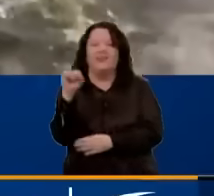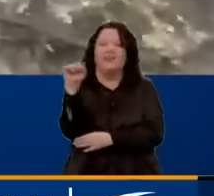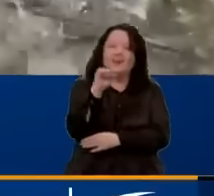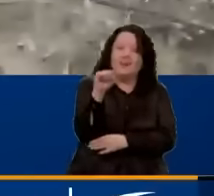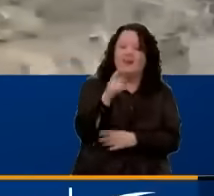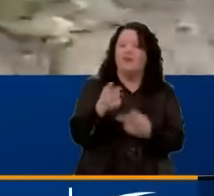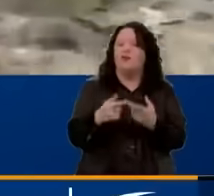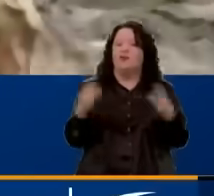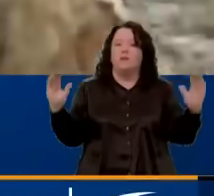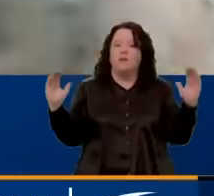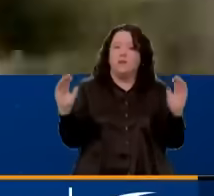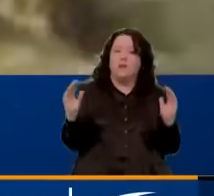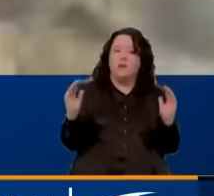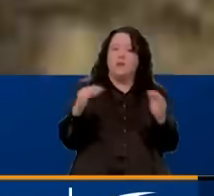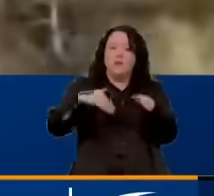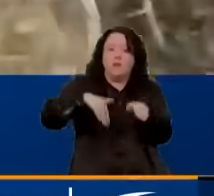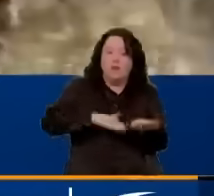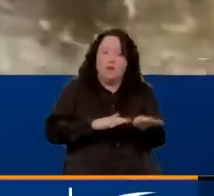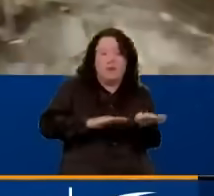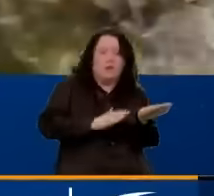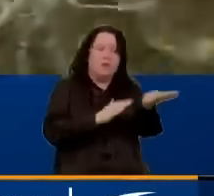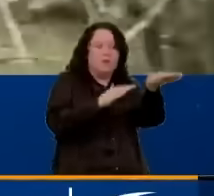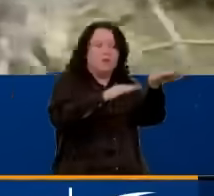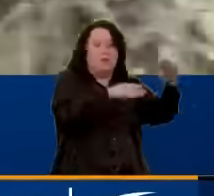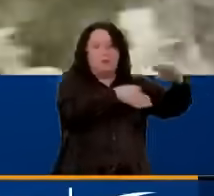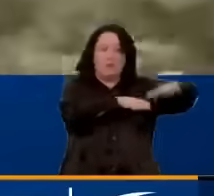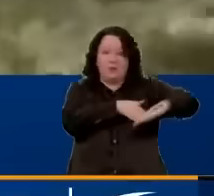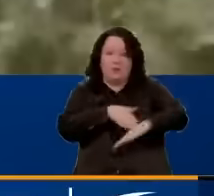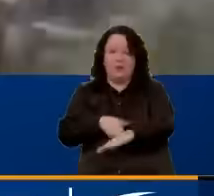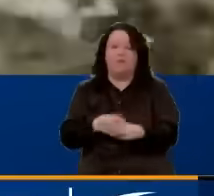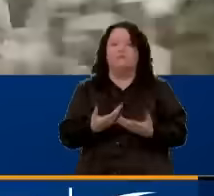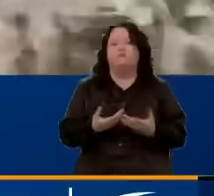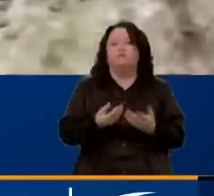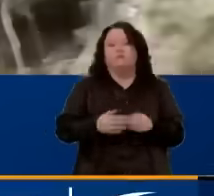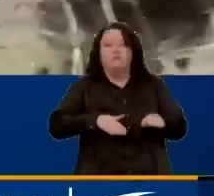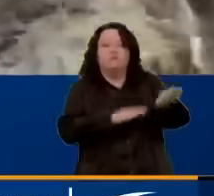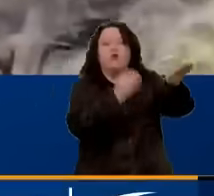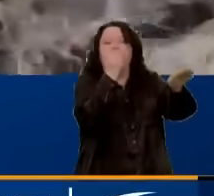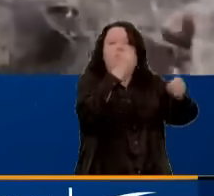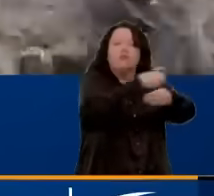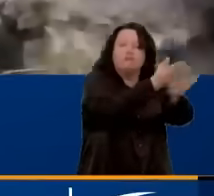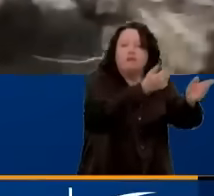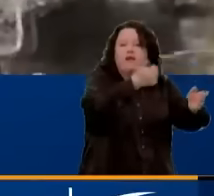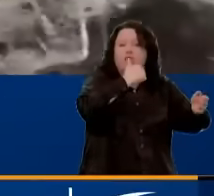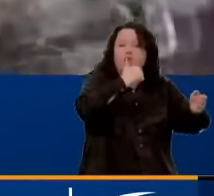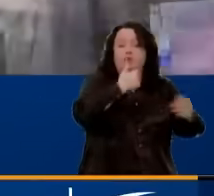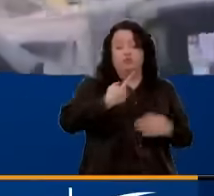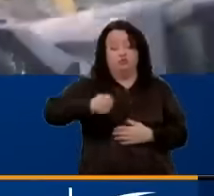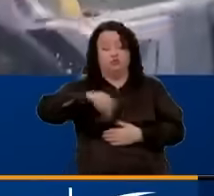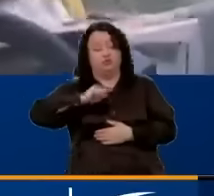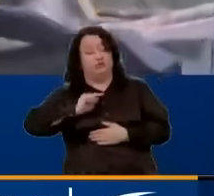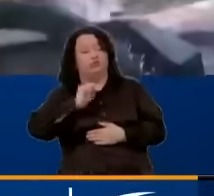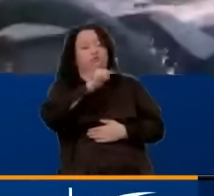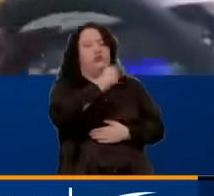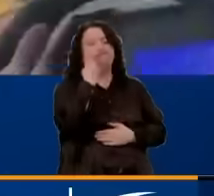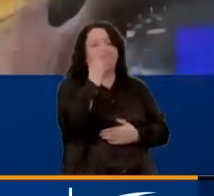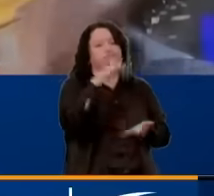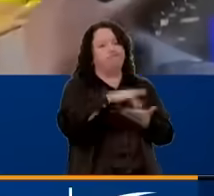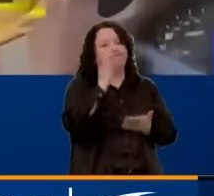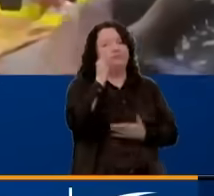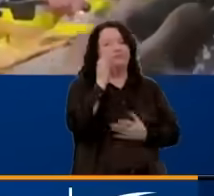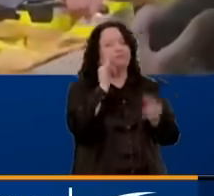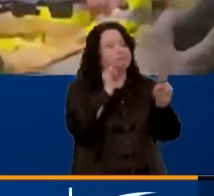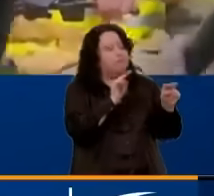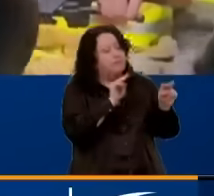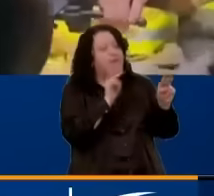de buggies, han subido y bajado diferentes alimentos, agua, y nosotros fuimos testigos también pues de